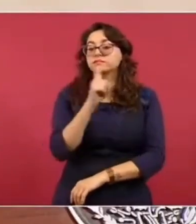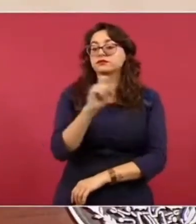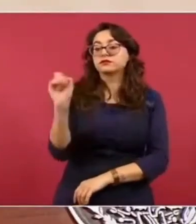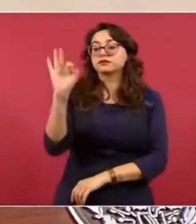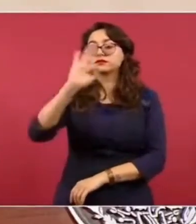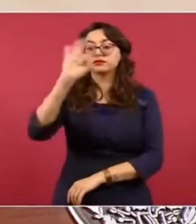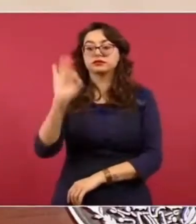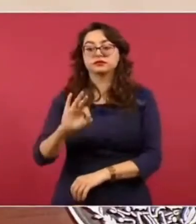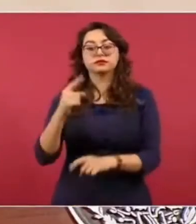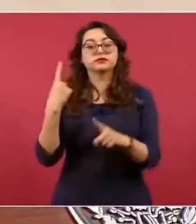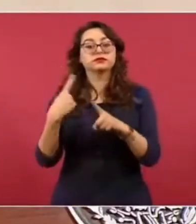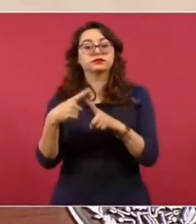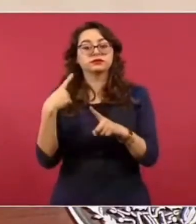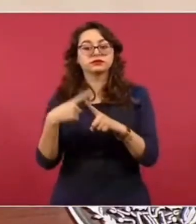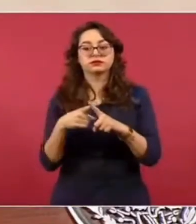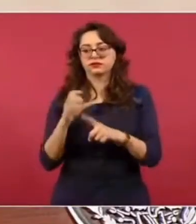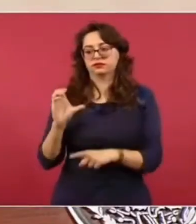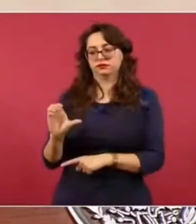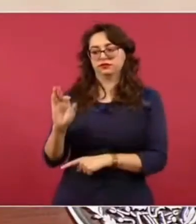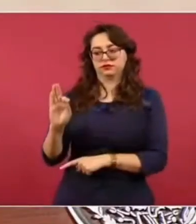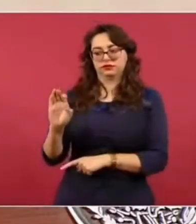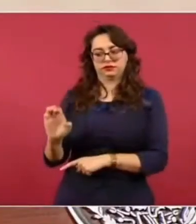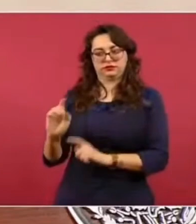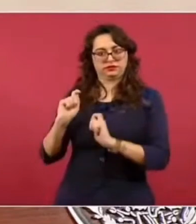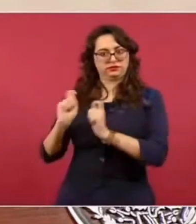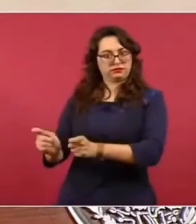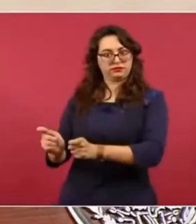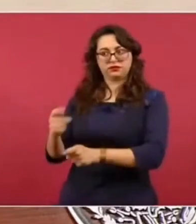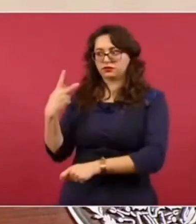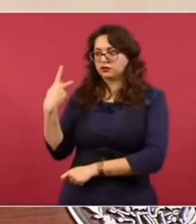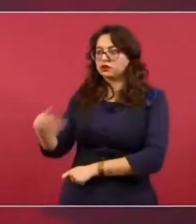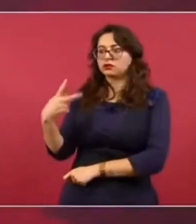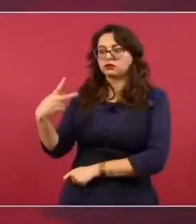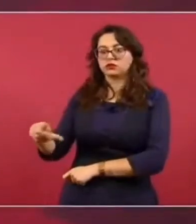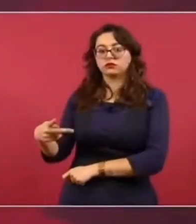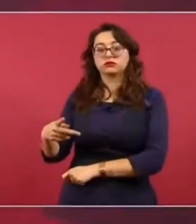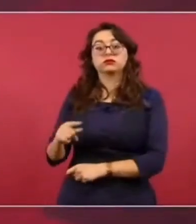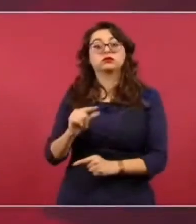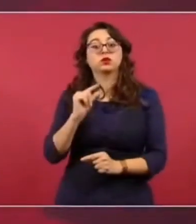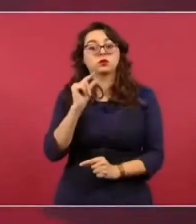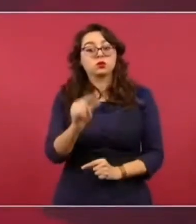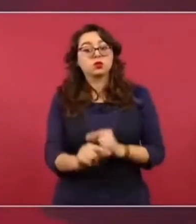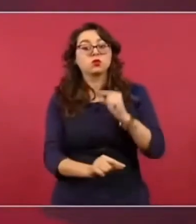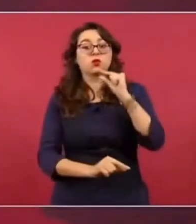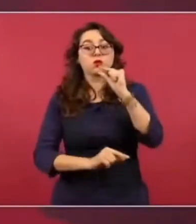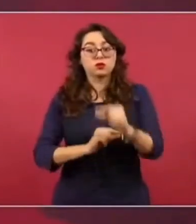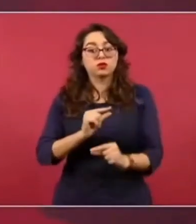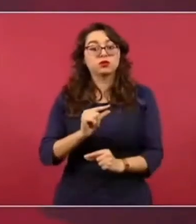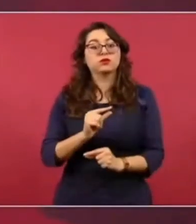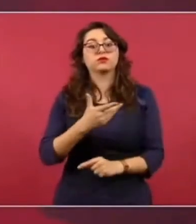Y empieza la privatización de la industria eléctrica, empiezan a dar las concesiones